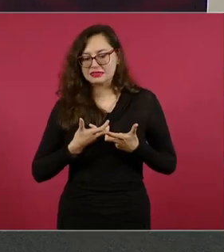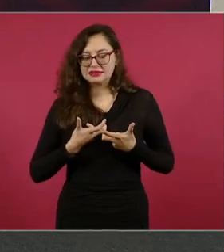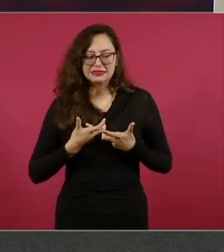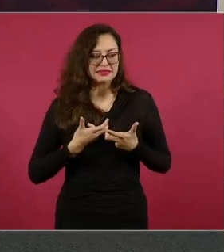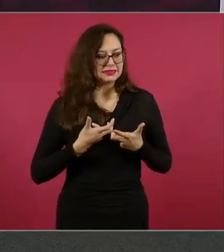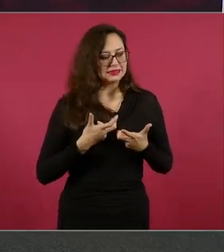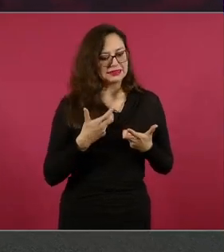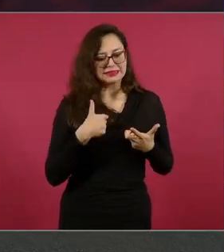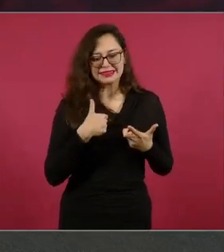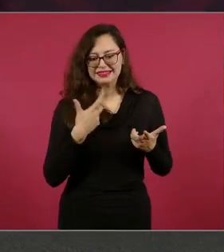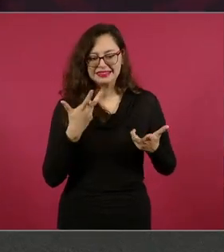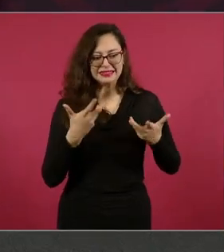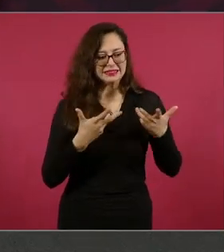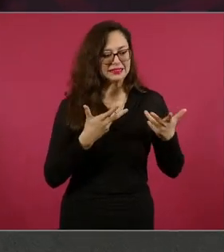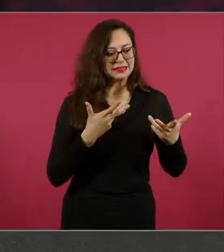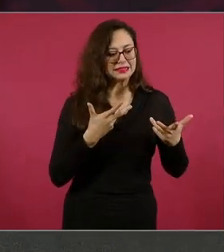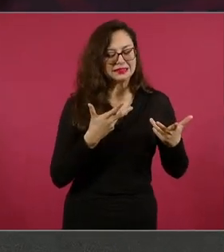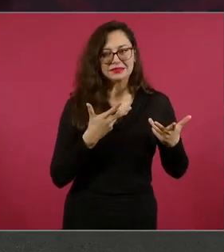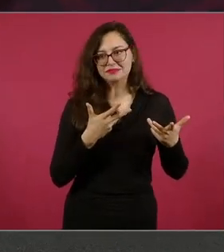buscaba yo siempre